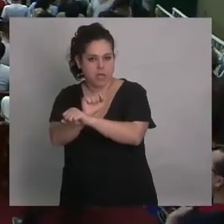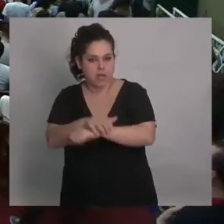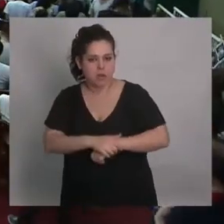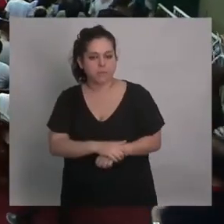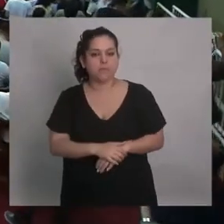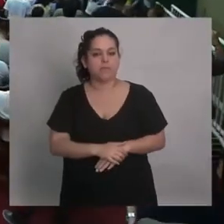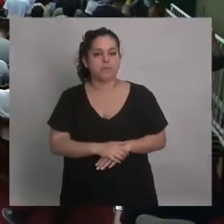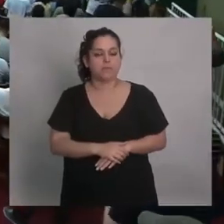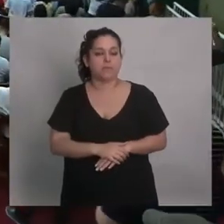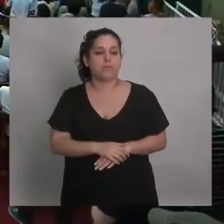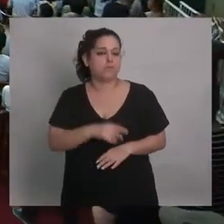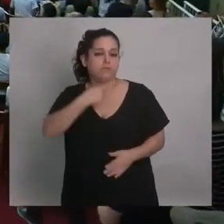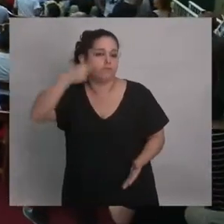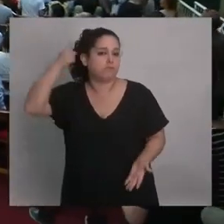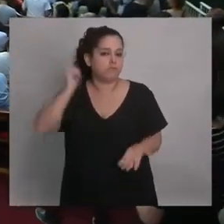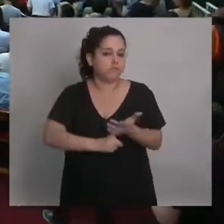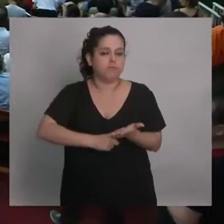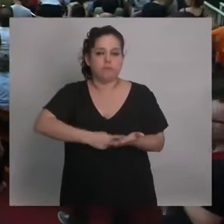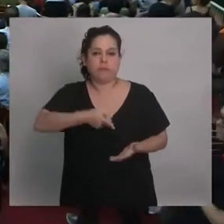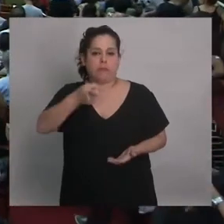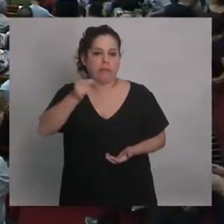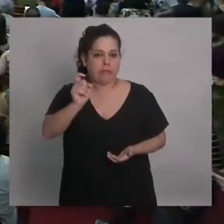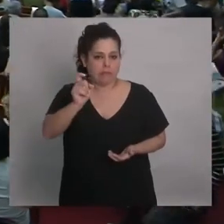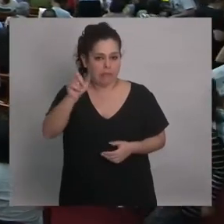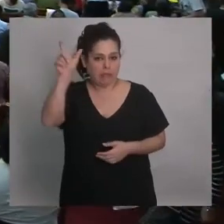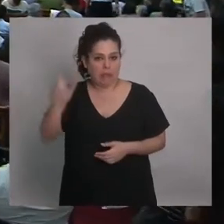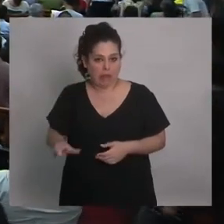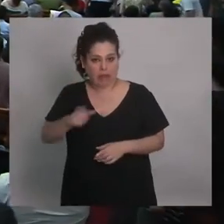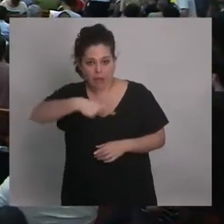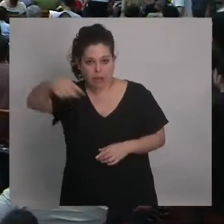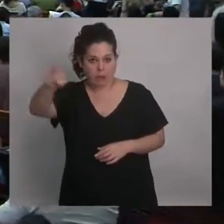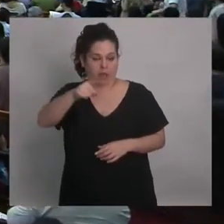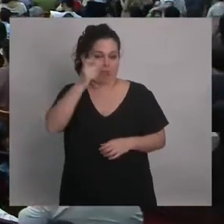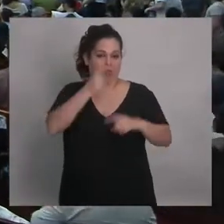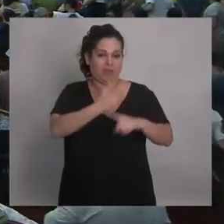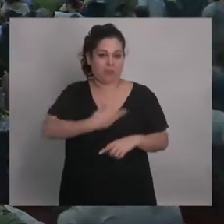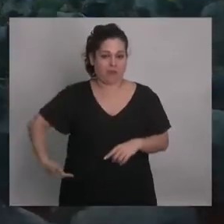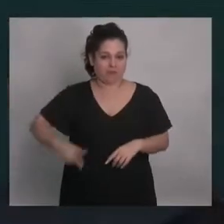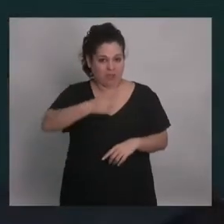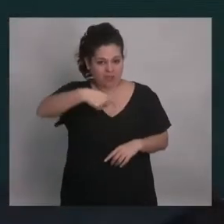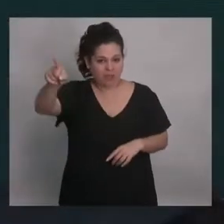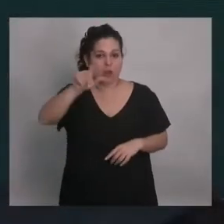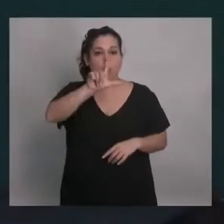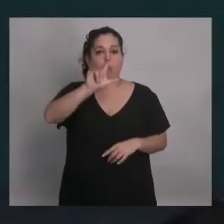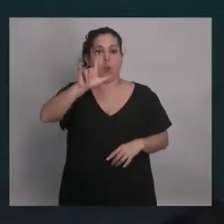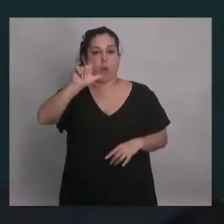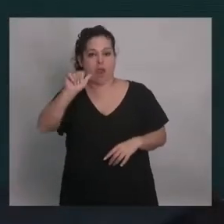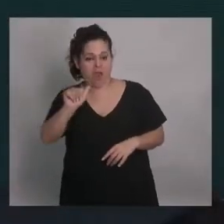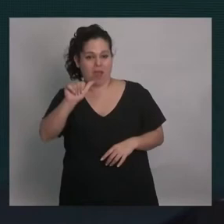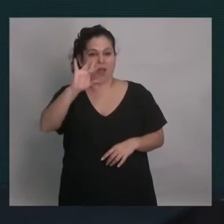condenación el candidato luís inácio lula da silva hoy